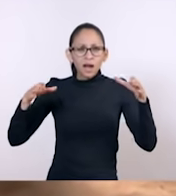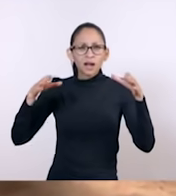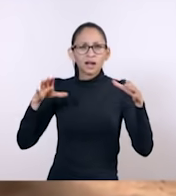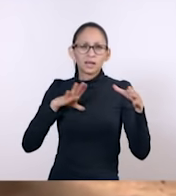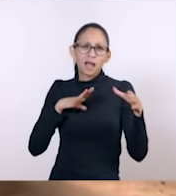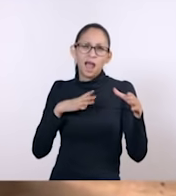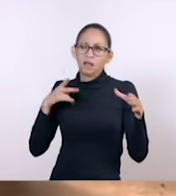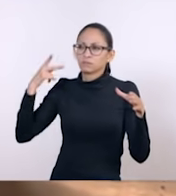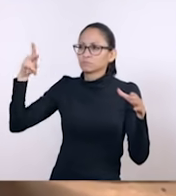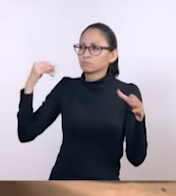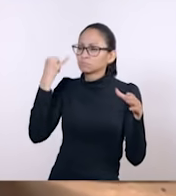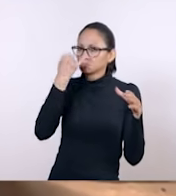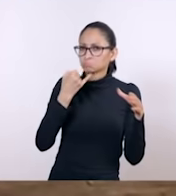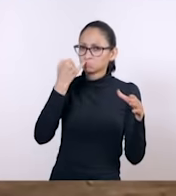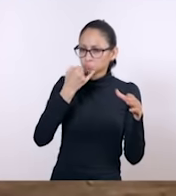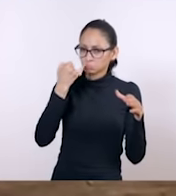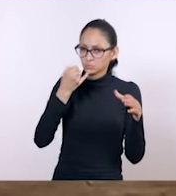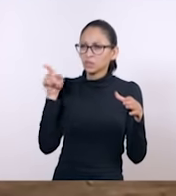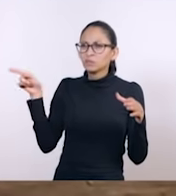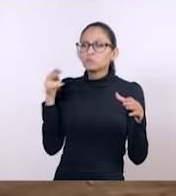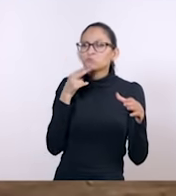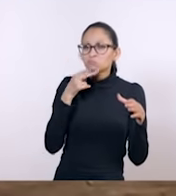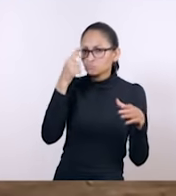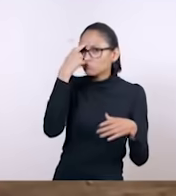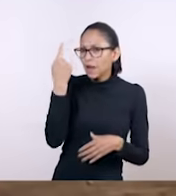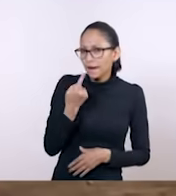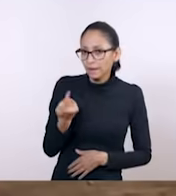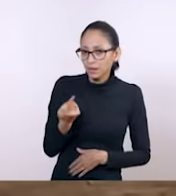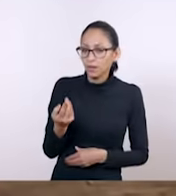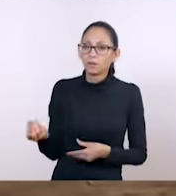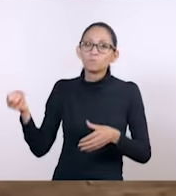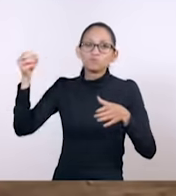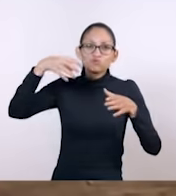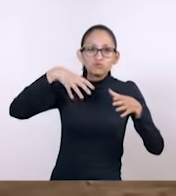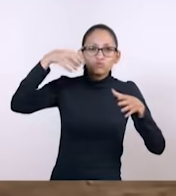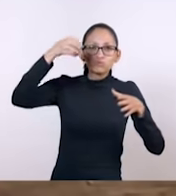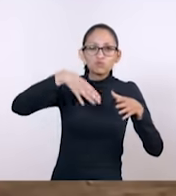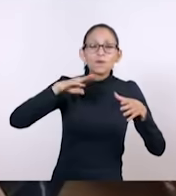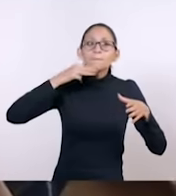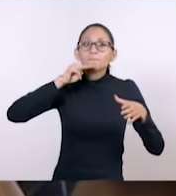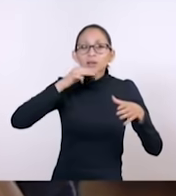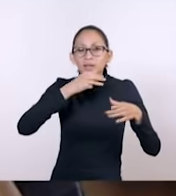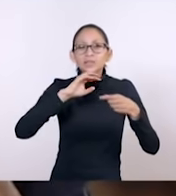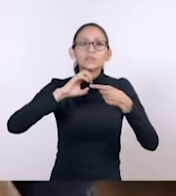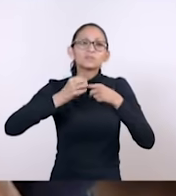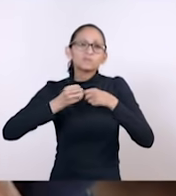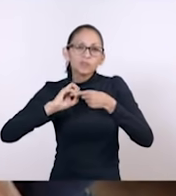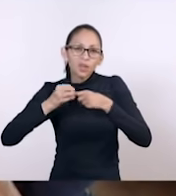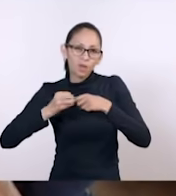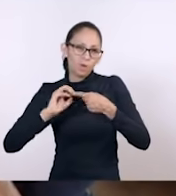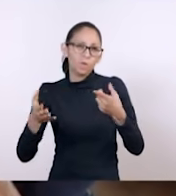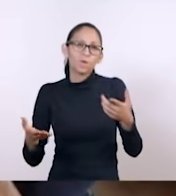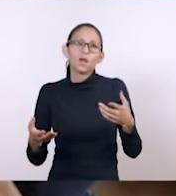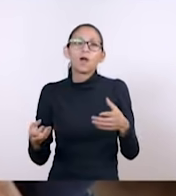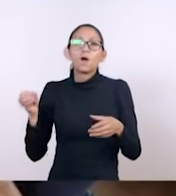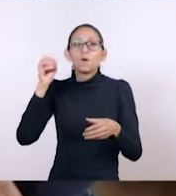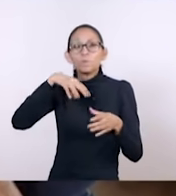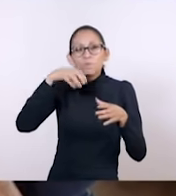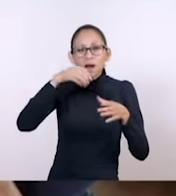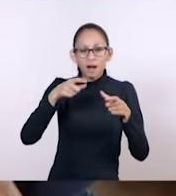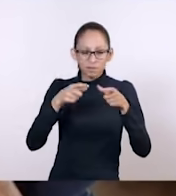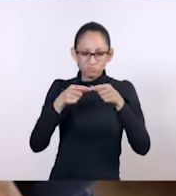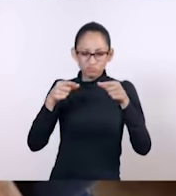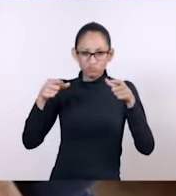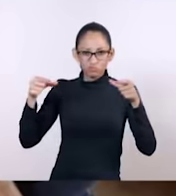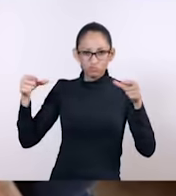decimos este mocho. Sirve para poner maíz, frijol. También ahí sirve para guardar